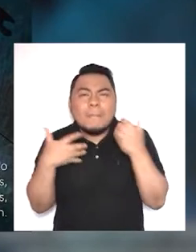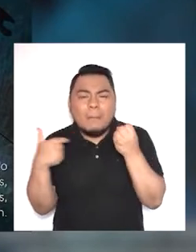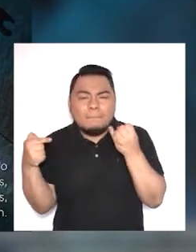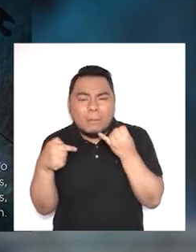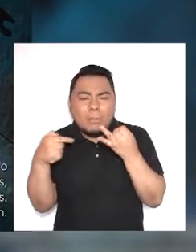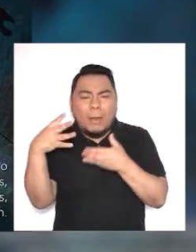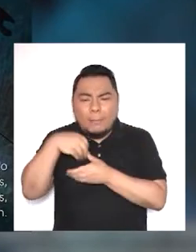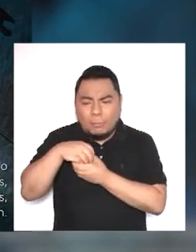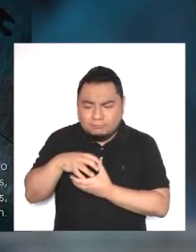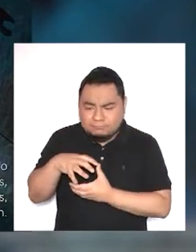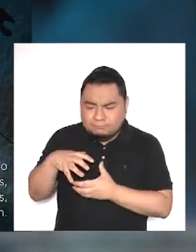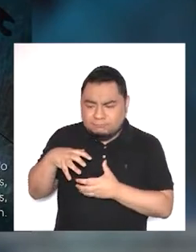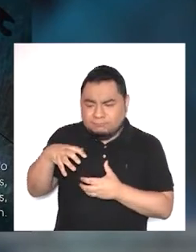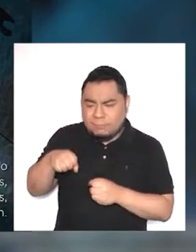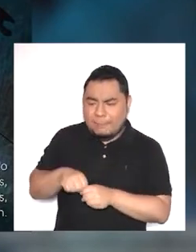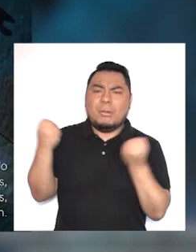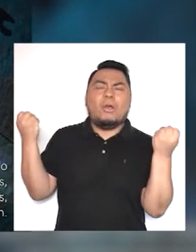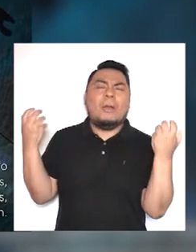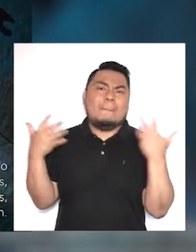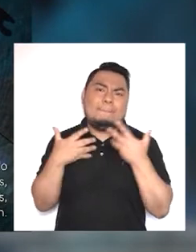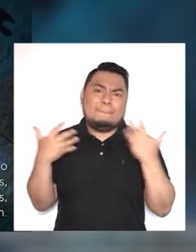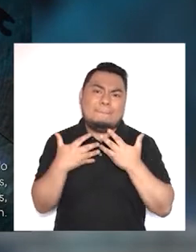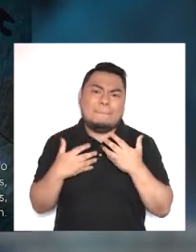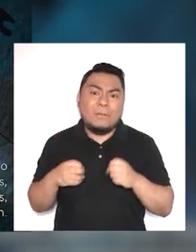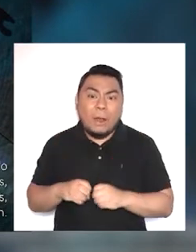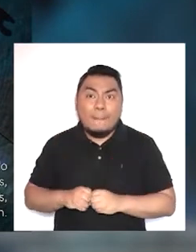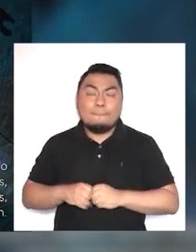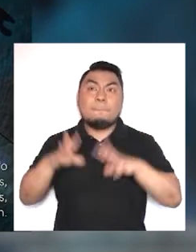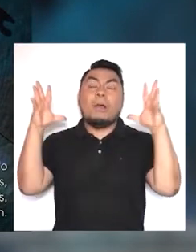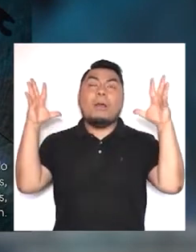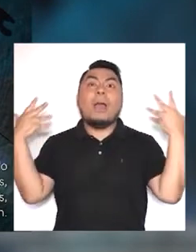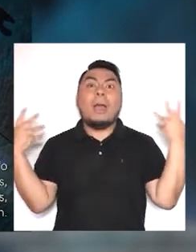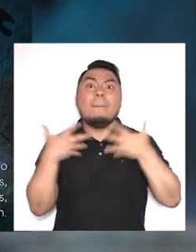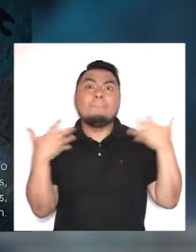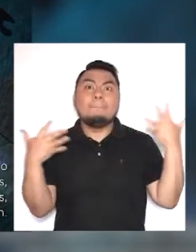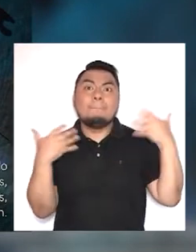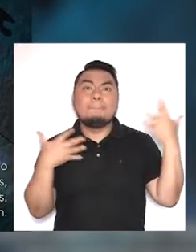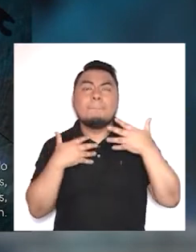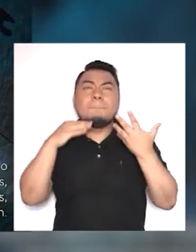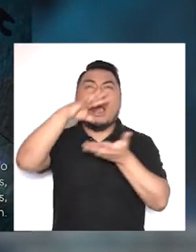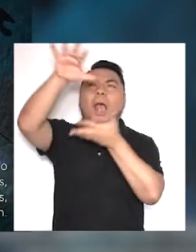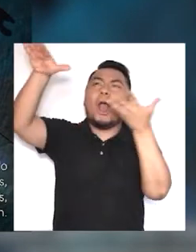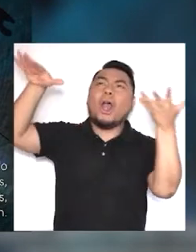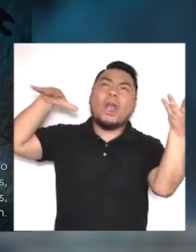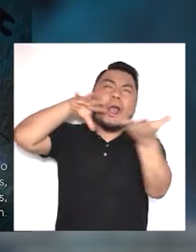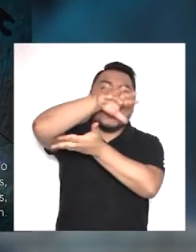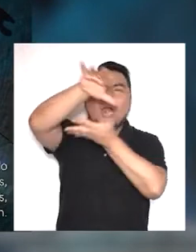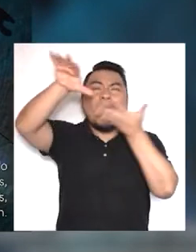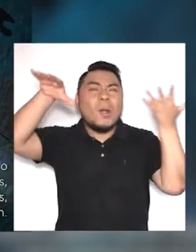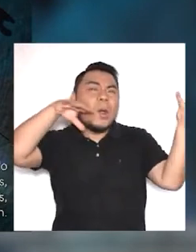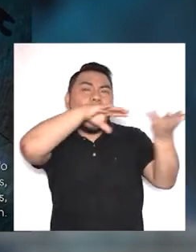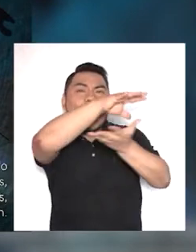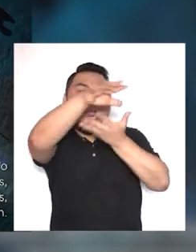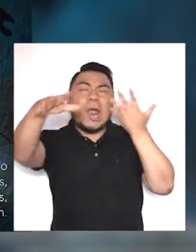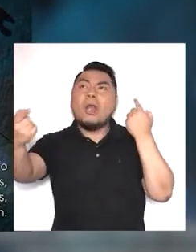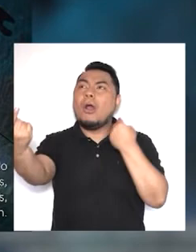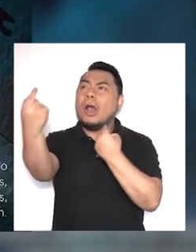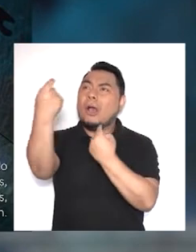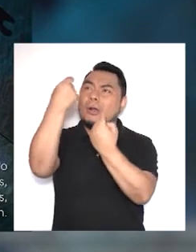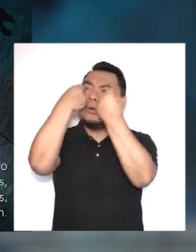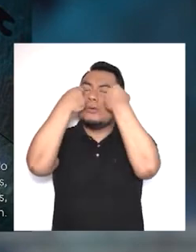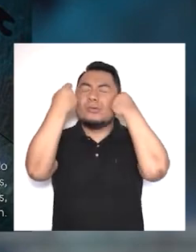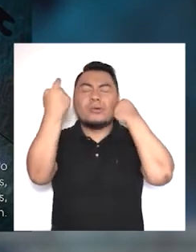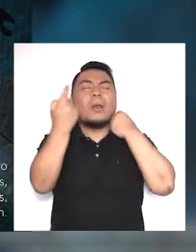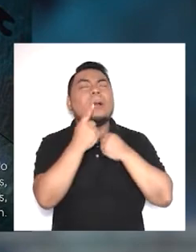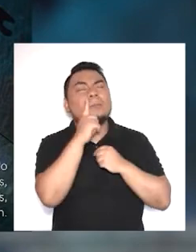rompió. Y los miedos salieron de ahí volando y se le metieron por los ojos, por